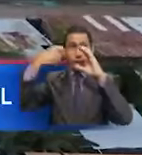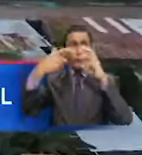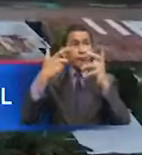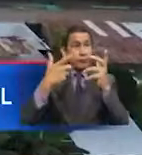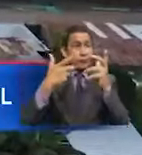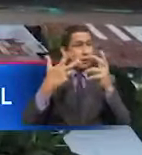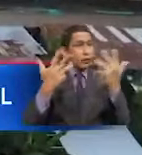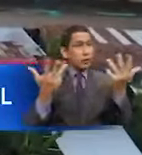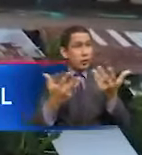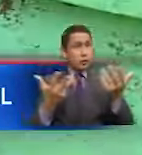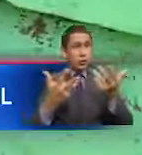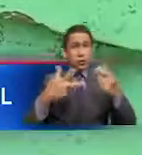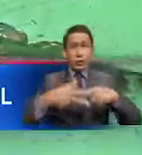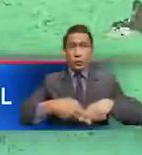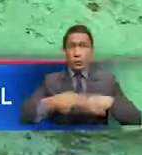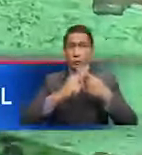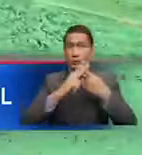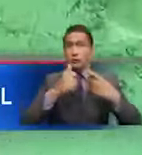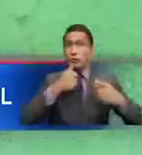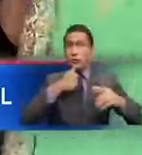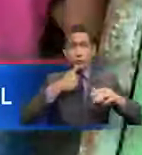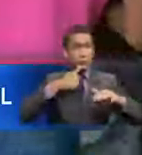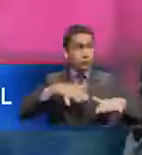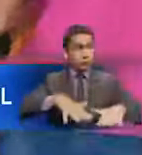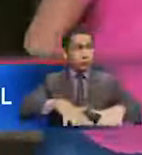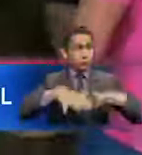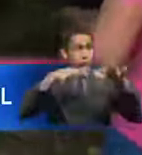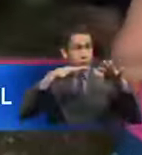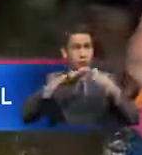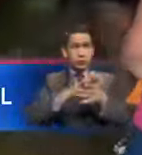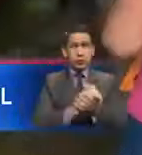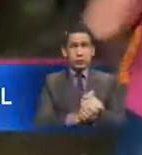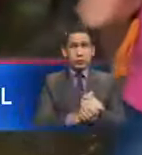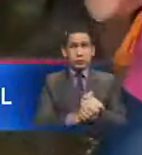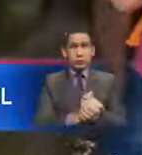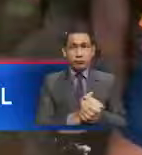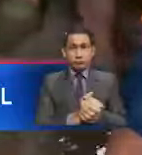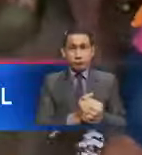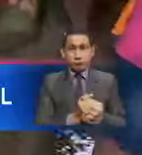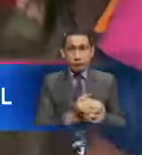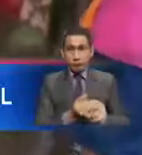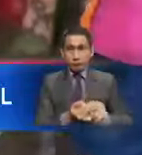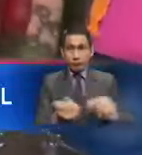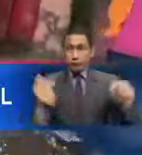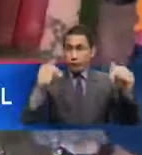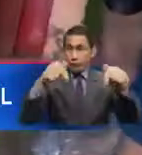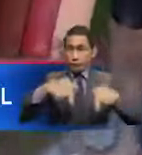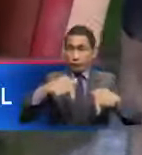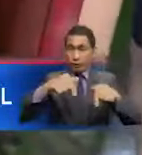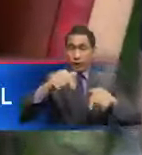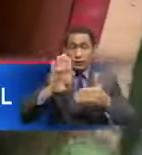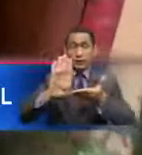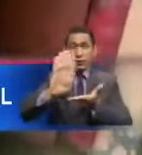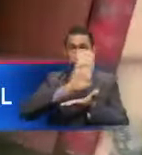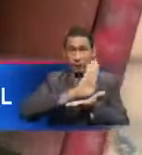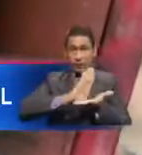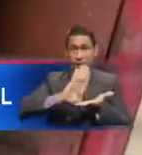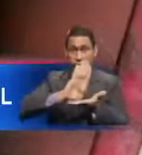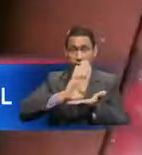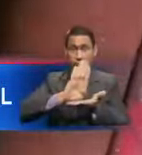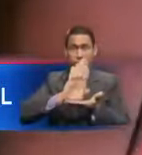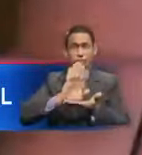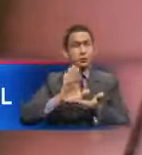es donde empezó la inundación. En este canal nos indican acá en el barrio La Fortaleza que es donde empezó